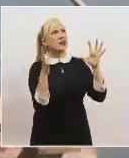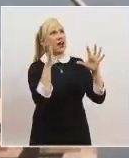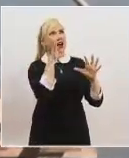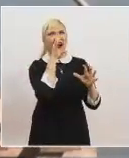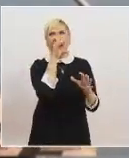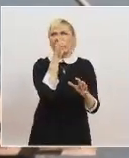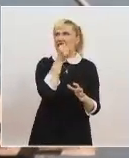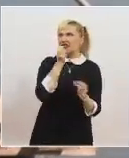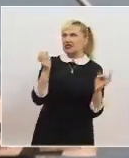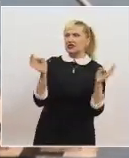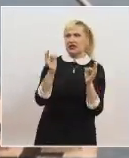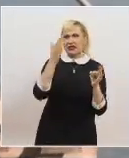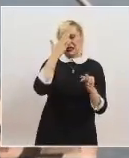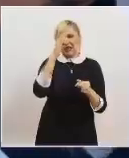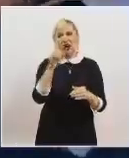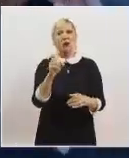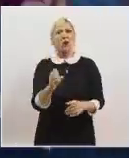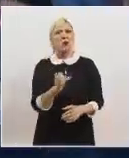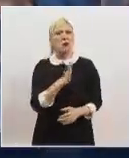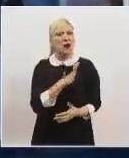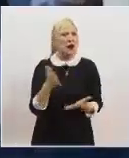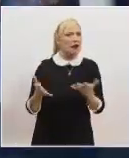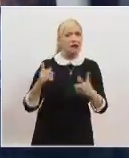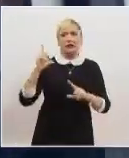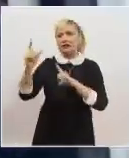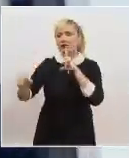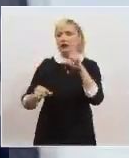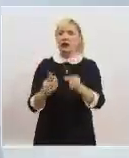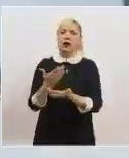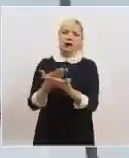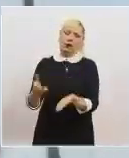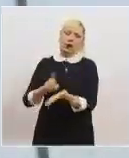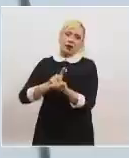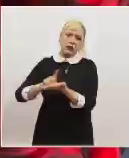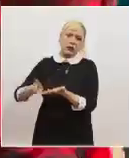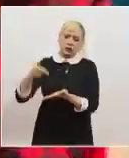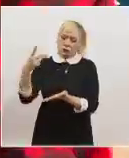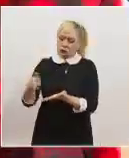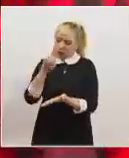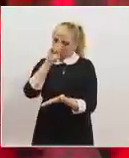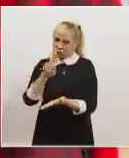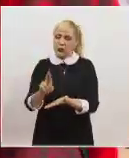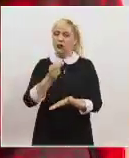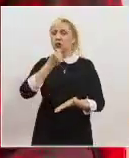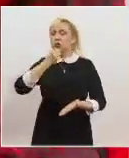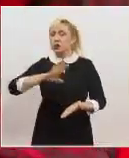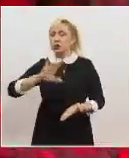busca proteger sobre todo los derechos de mujeres, niñas, niños y adolescentes,